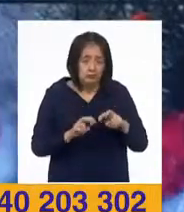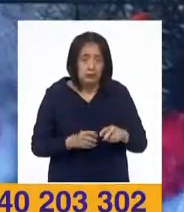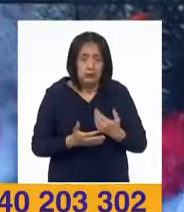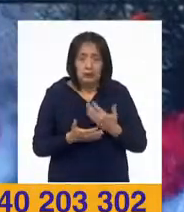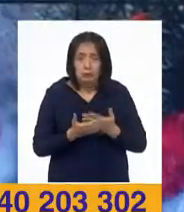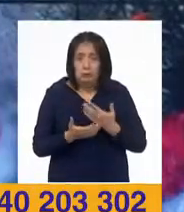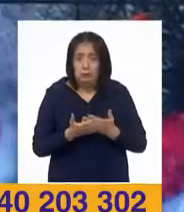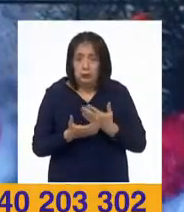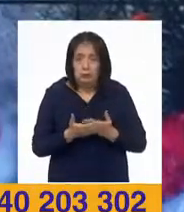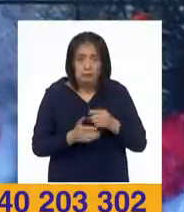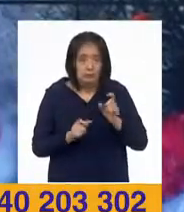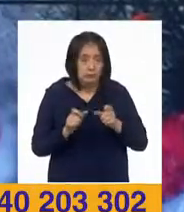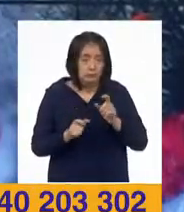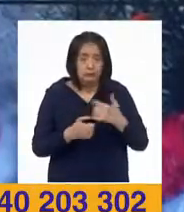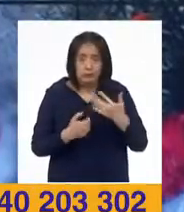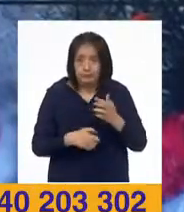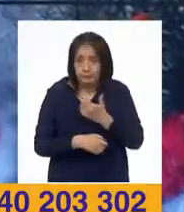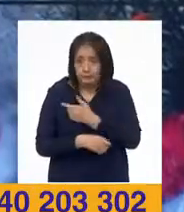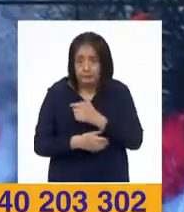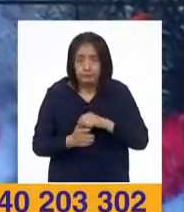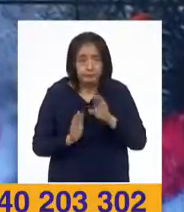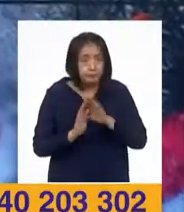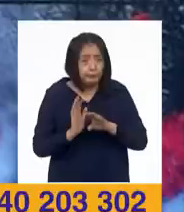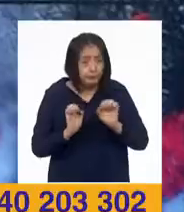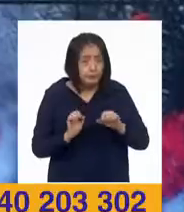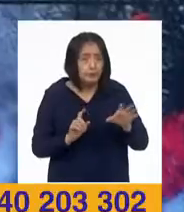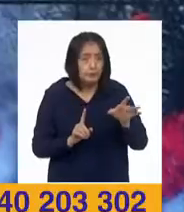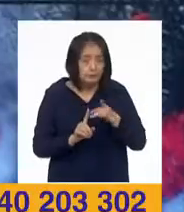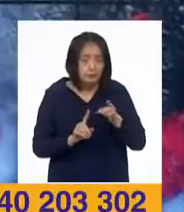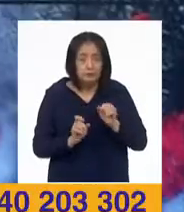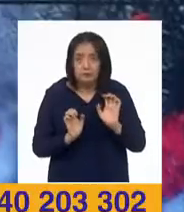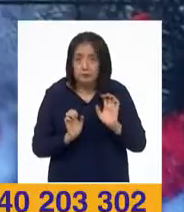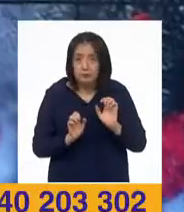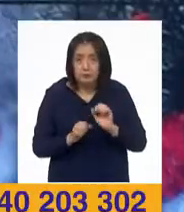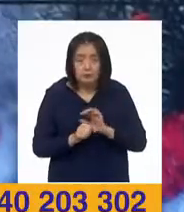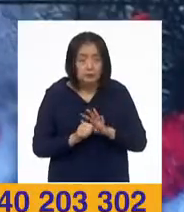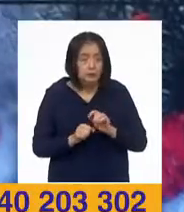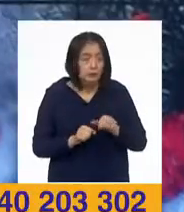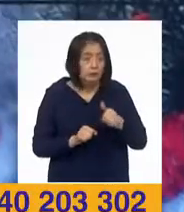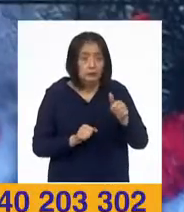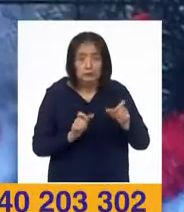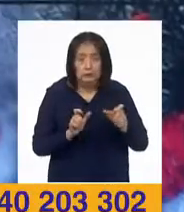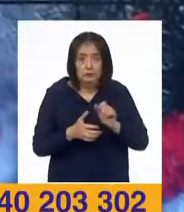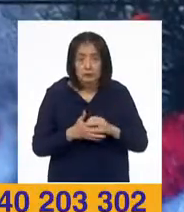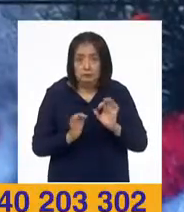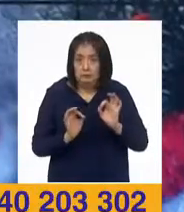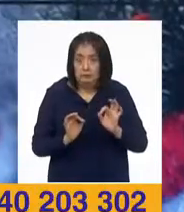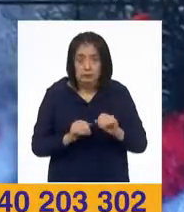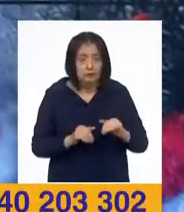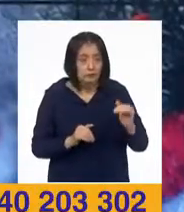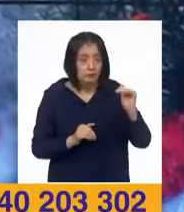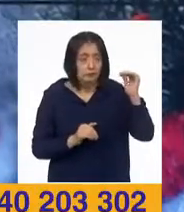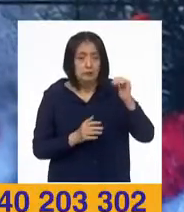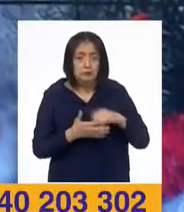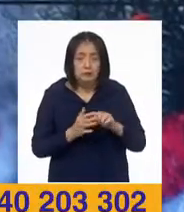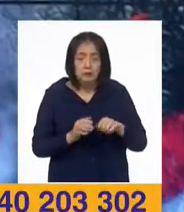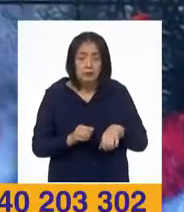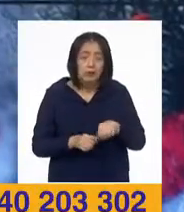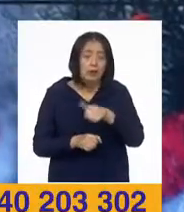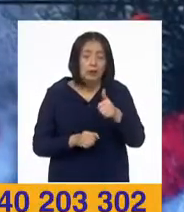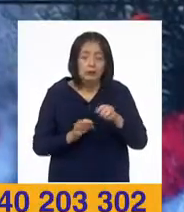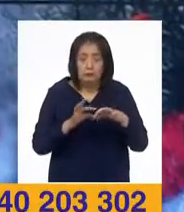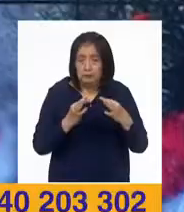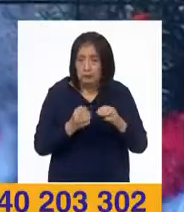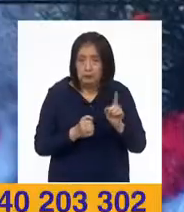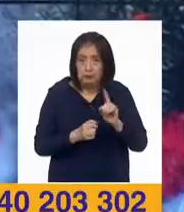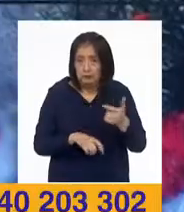ha demostrado que las personas vacunadas tienen menos posibilidades de contagiar el virus. El riesgo de que un adulto inmunizado infecte a un familiar